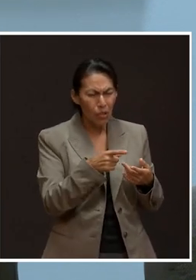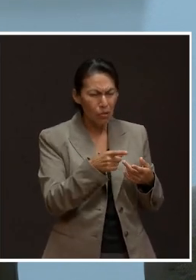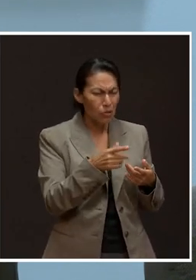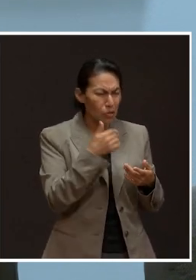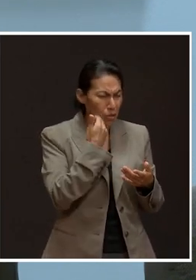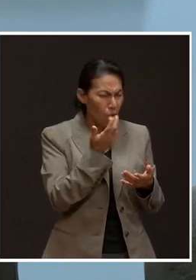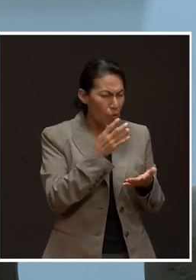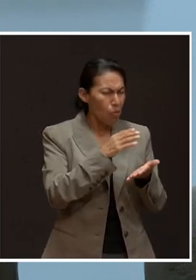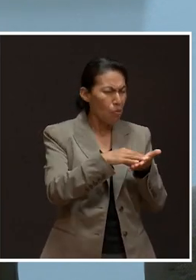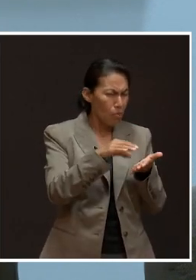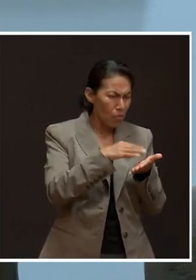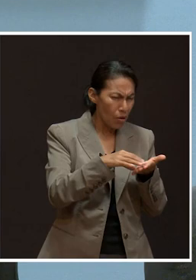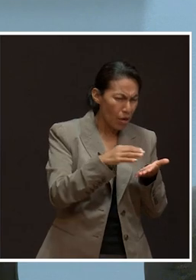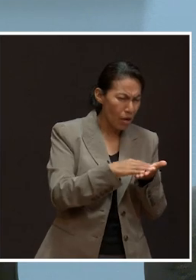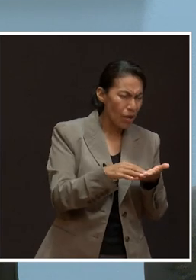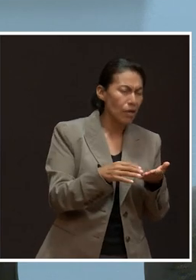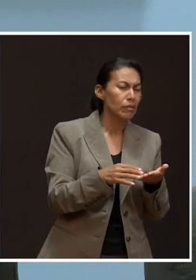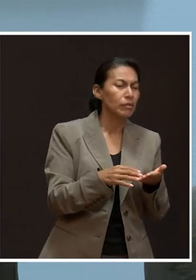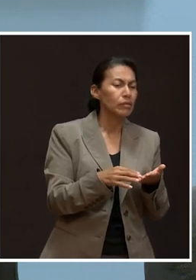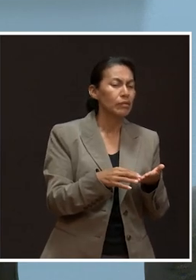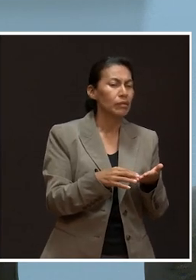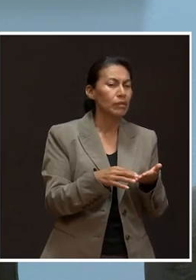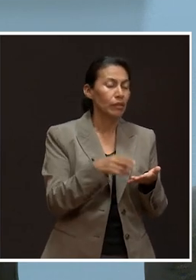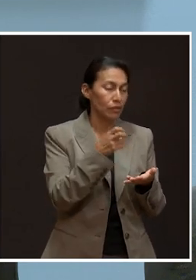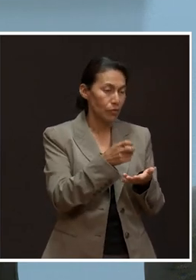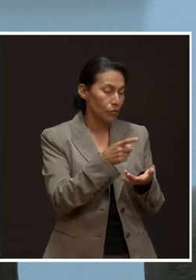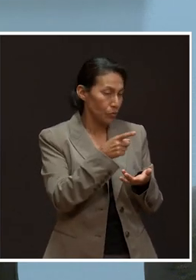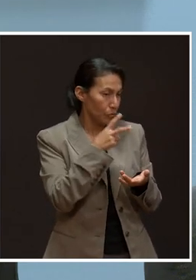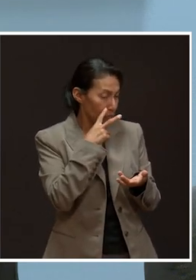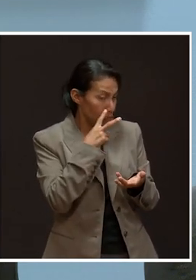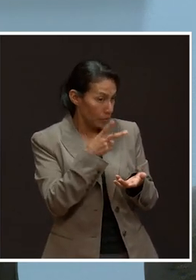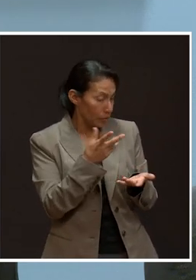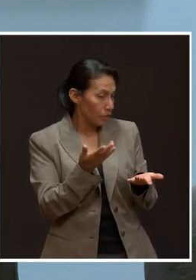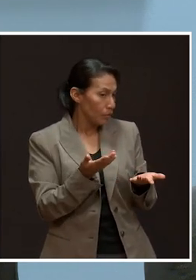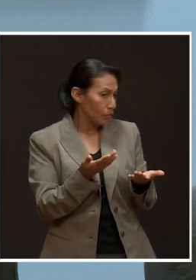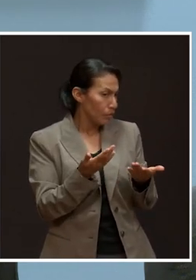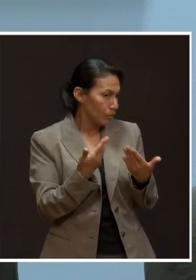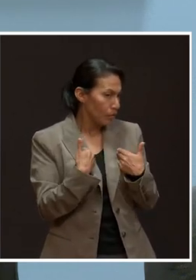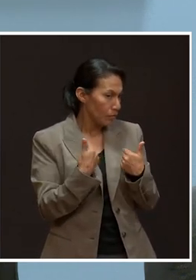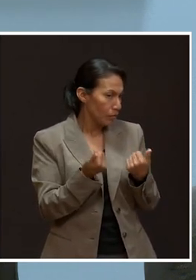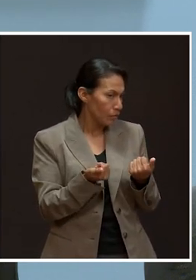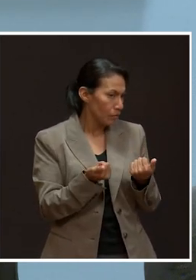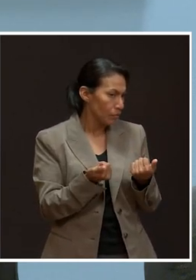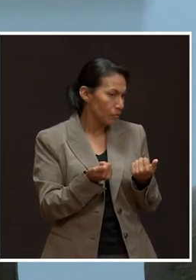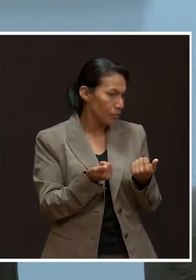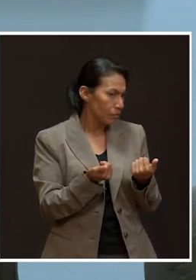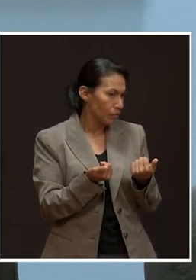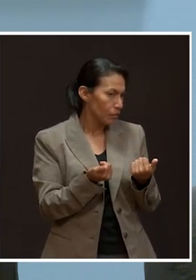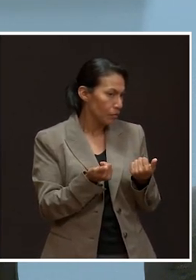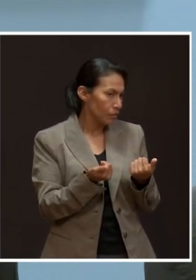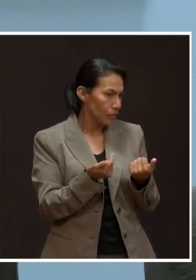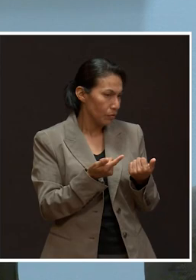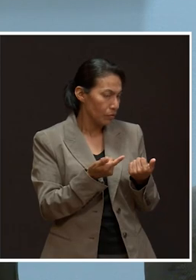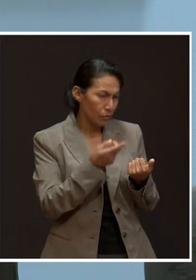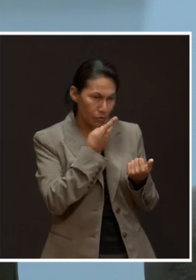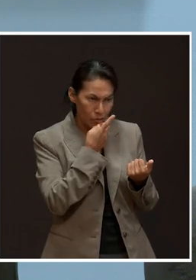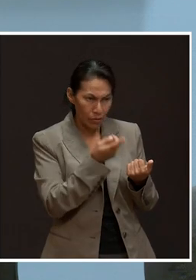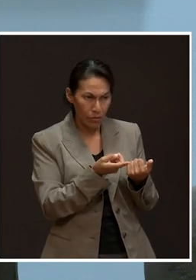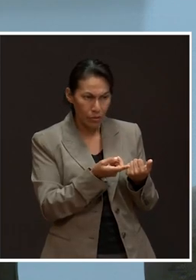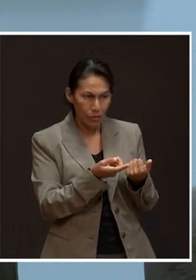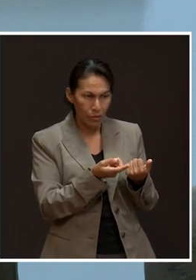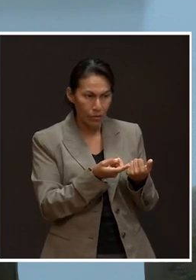necesidad de adquirir esas publicaciones y lograste ver, porque así lo estás